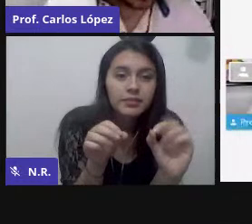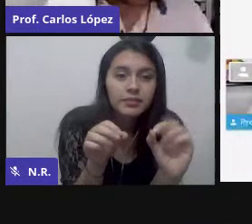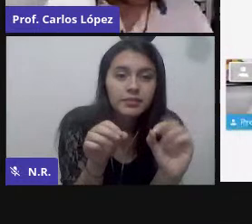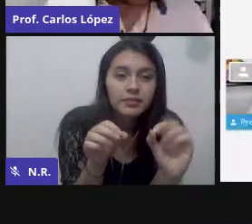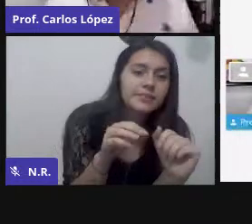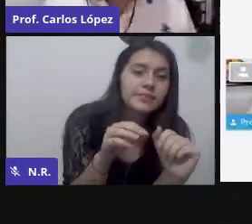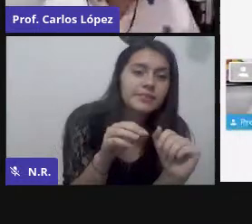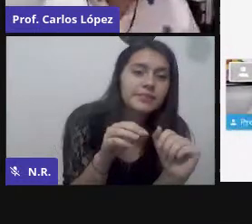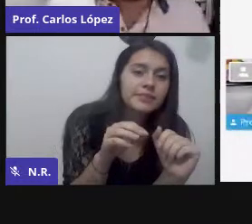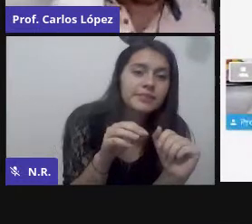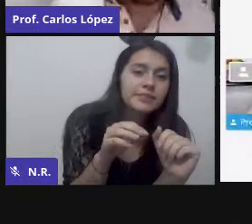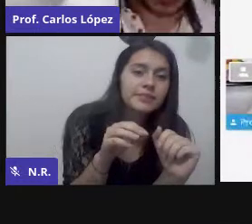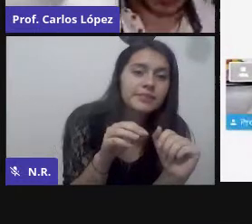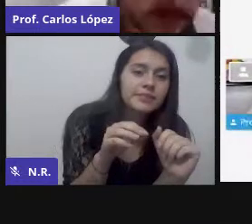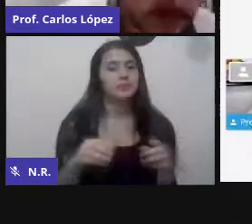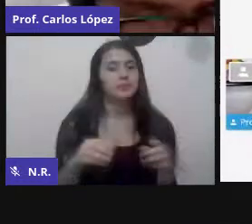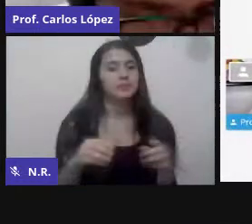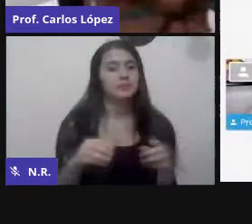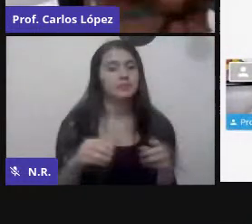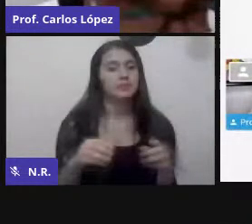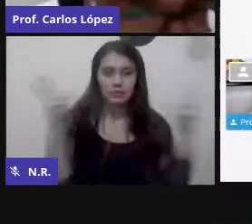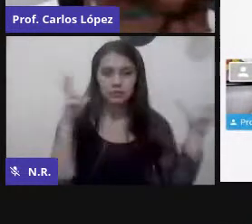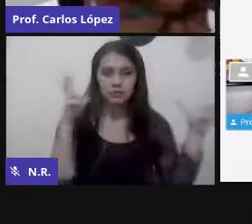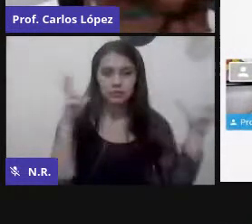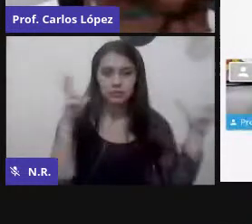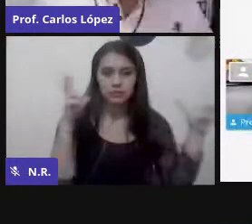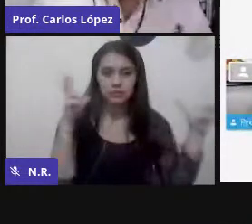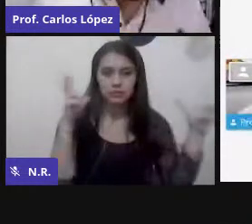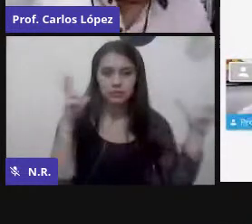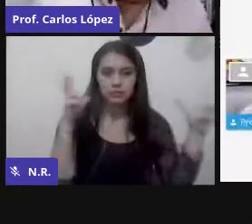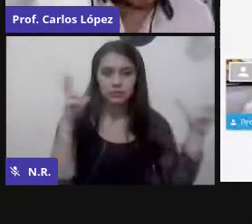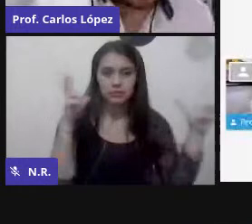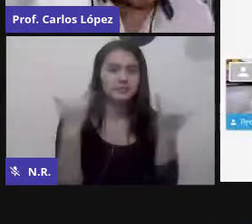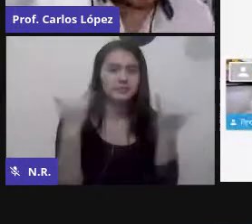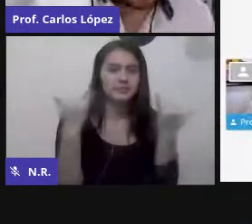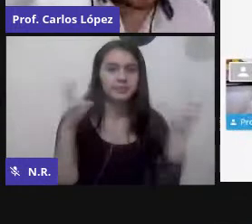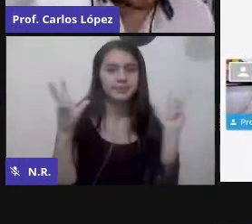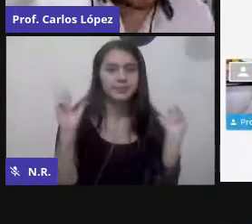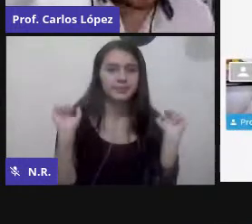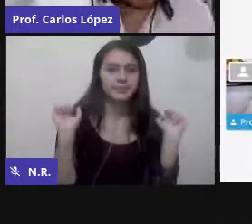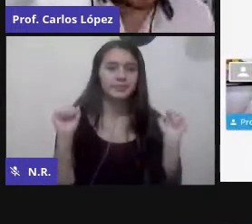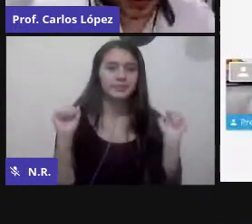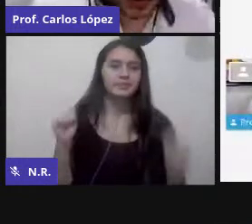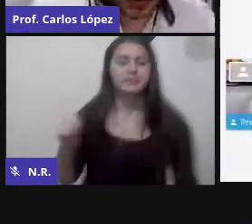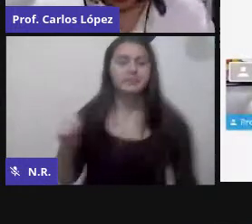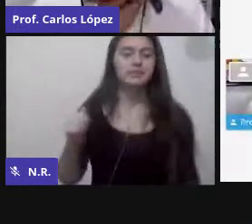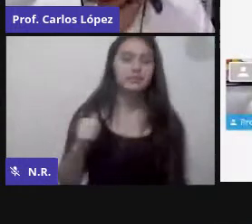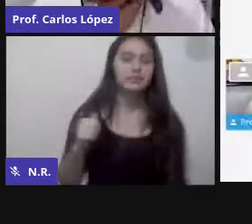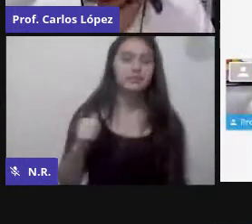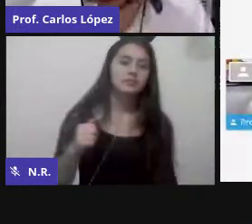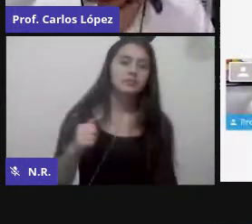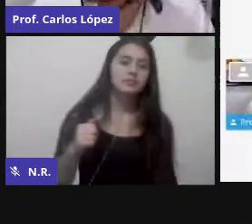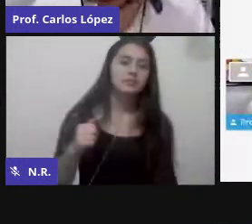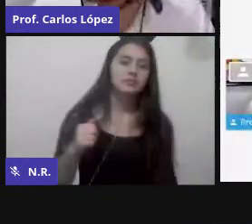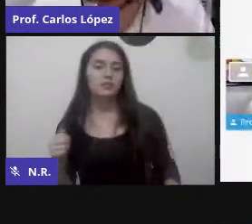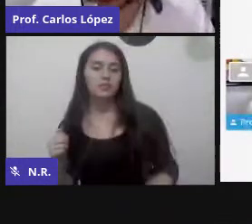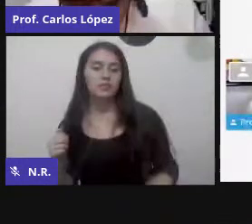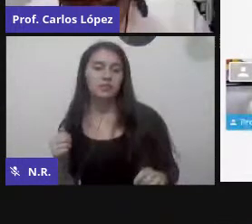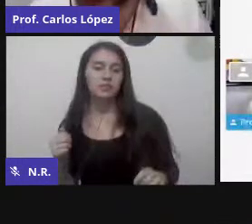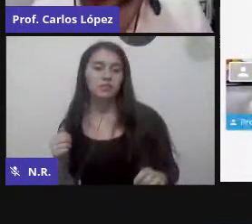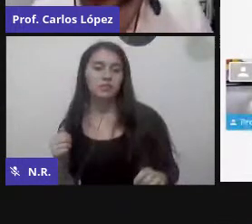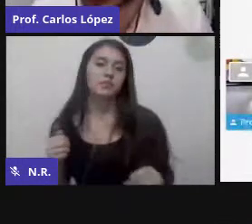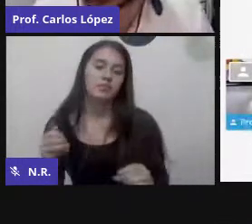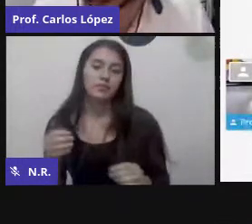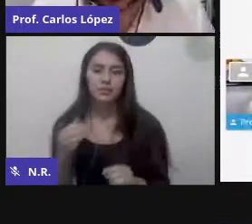Preste por acá, por fin, ya no hay interferencia, George, lo logramos. Bien. ¿Ya? Qué horror, ¿eh? Patricia Delgado